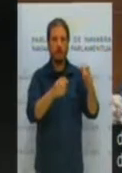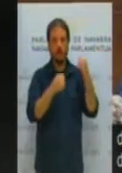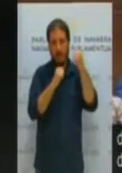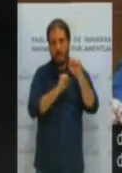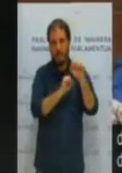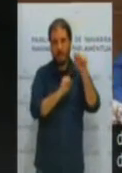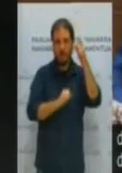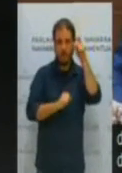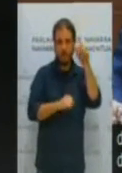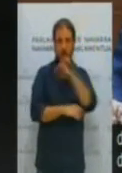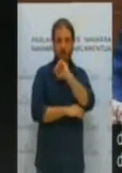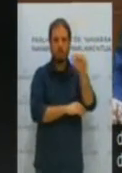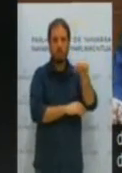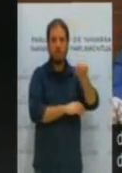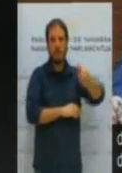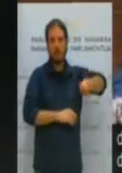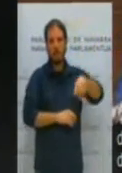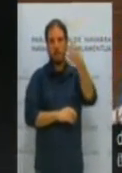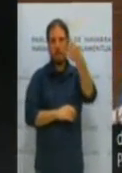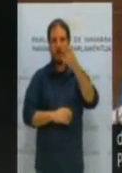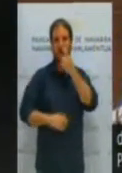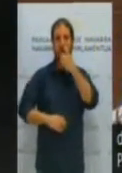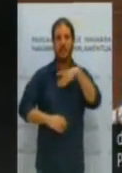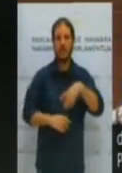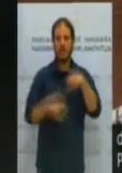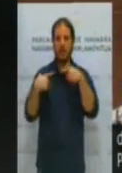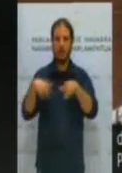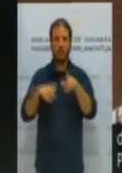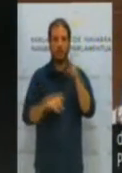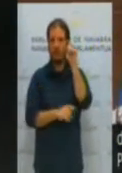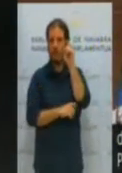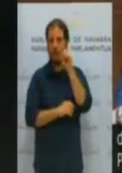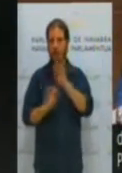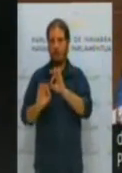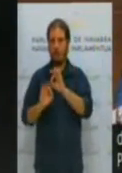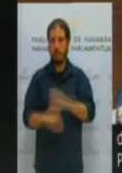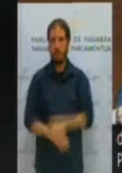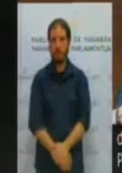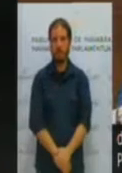Pueblo. Lo del pueblo ya lo comprobaremos más adelante.